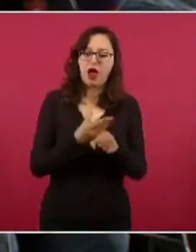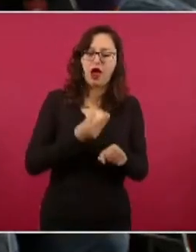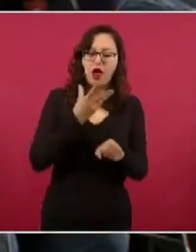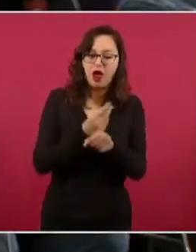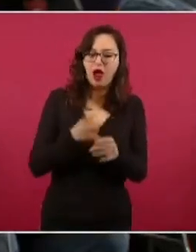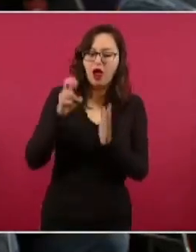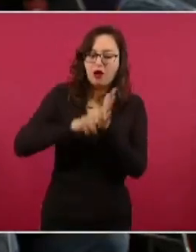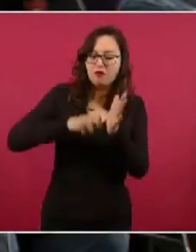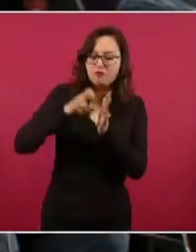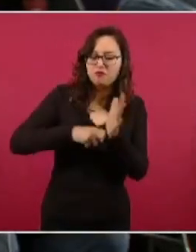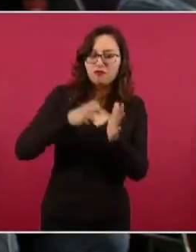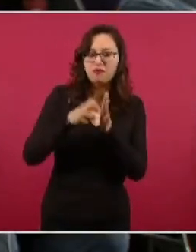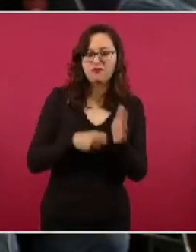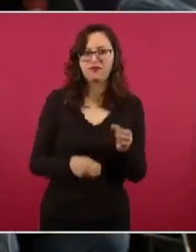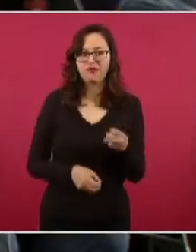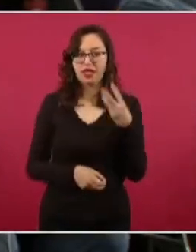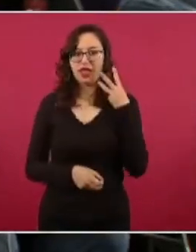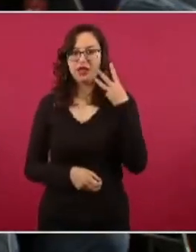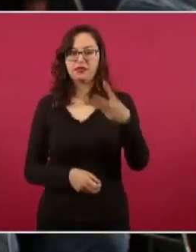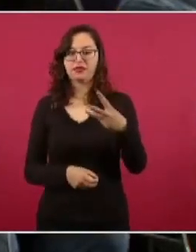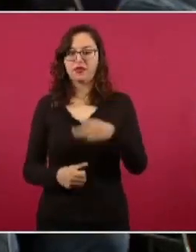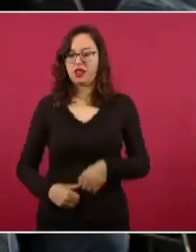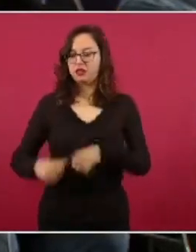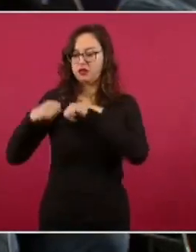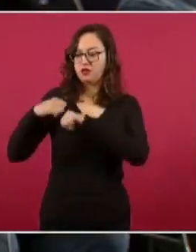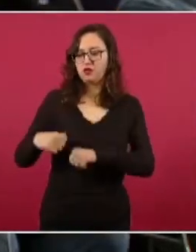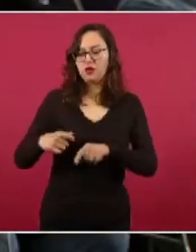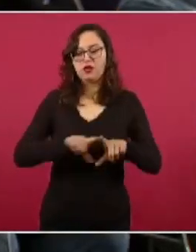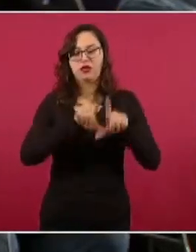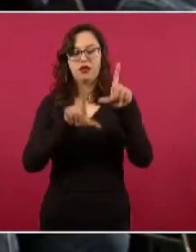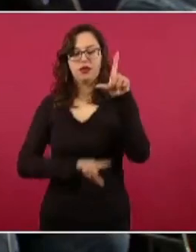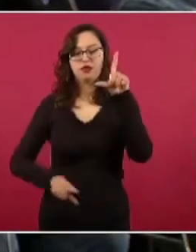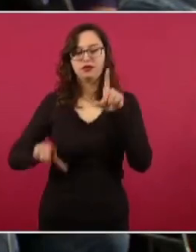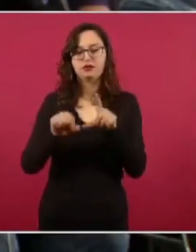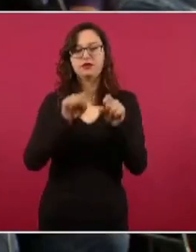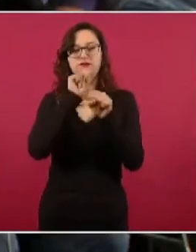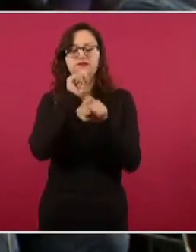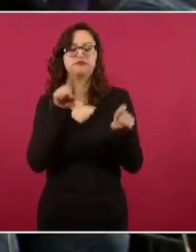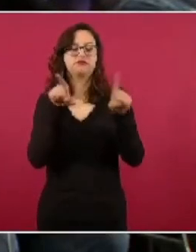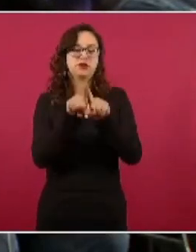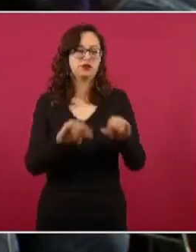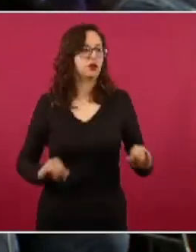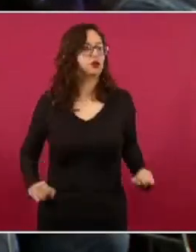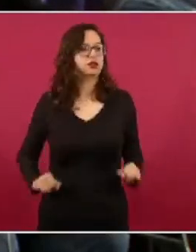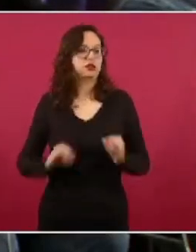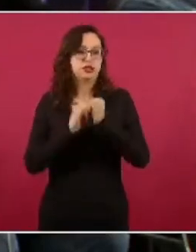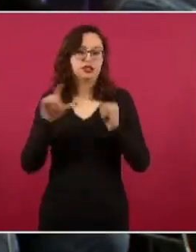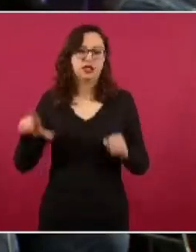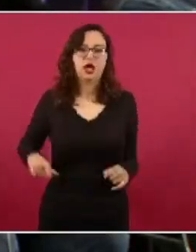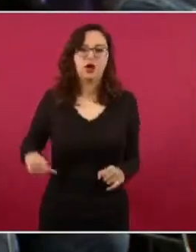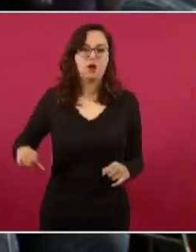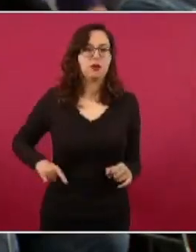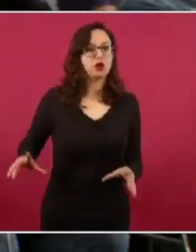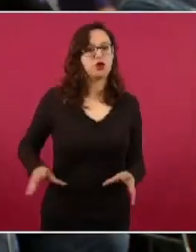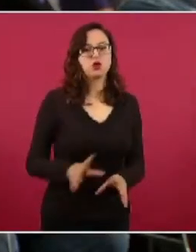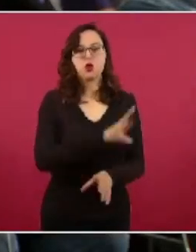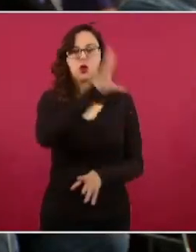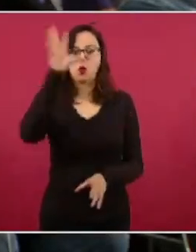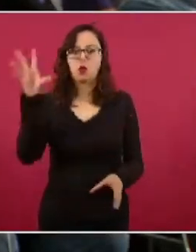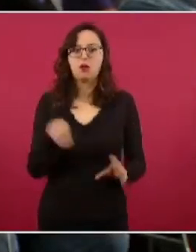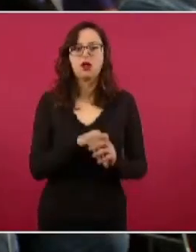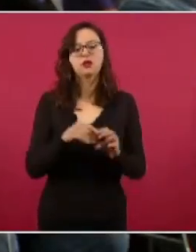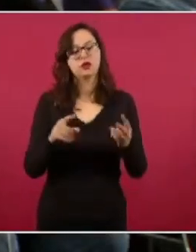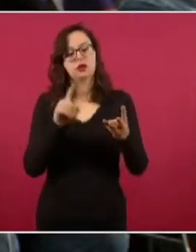una realidad en los tres poderes de la Unión y también en todas las instituciones, en todos los organismos